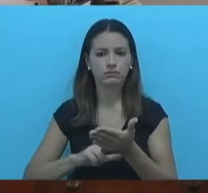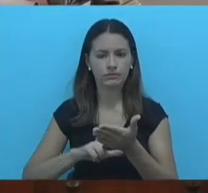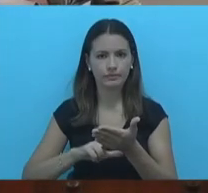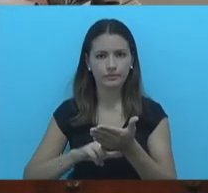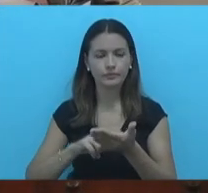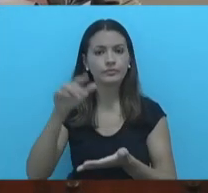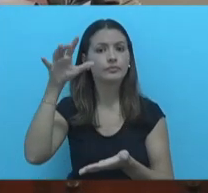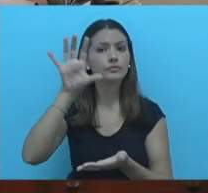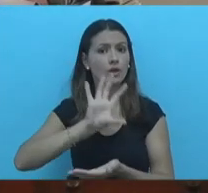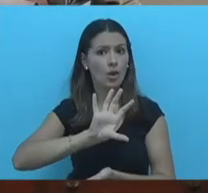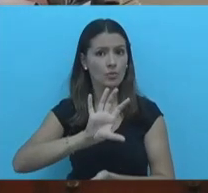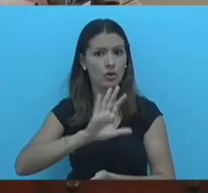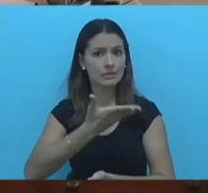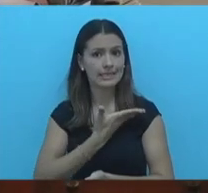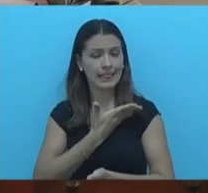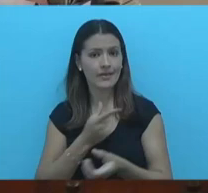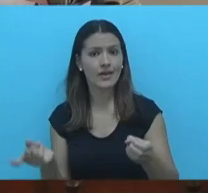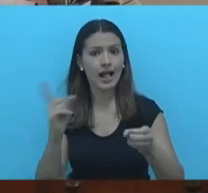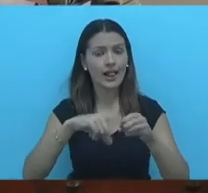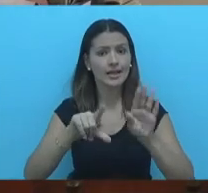cual la provincia adhiere a la Ley